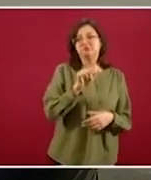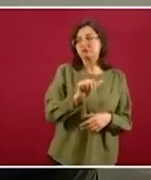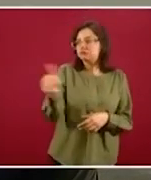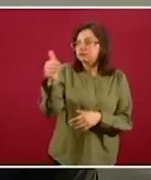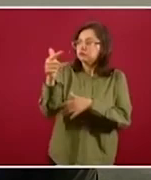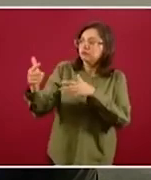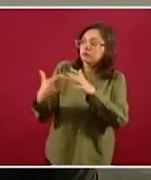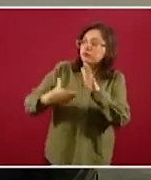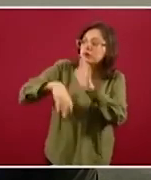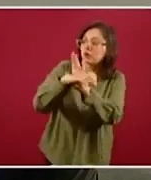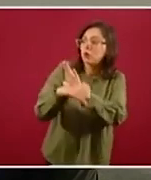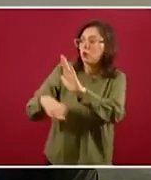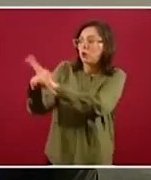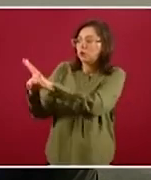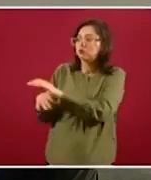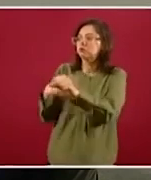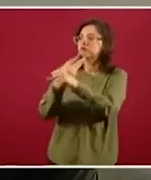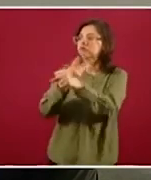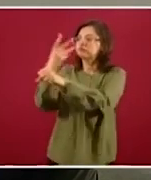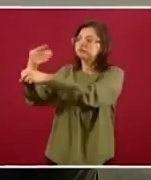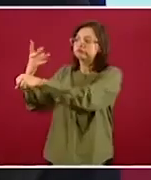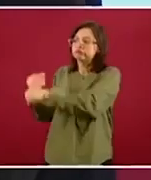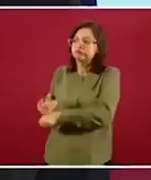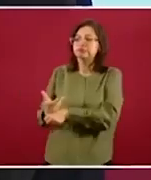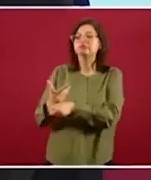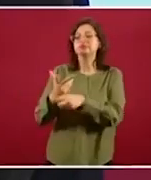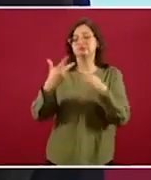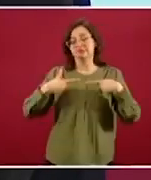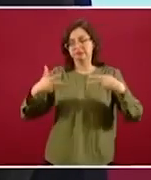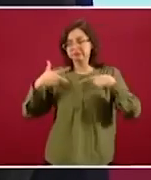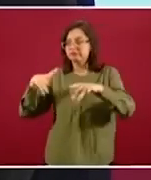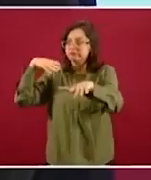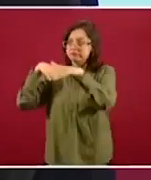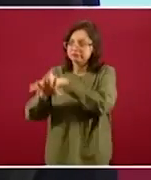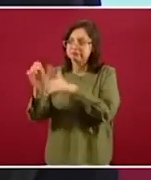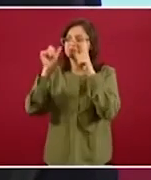poder atender debidamente a los pacientes que lo requieran.